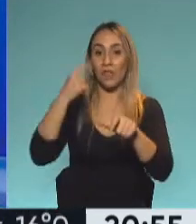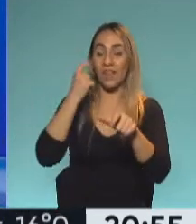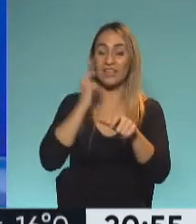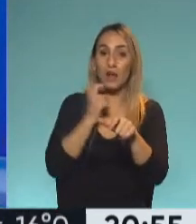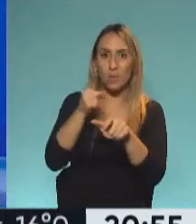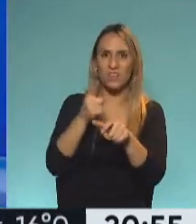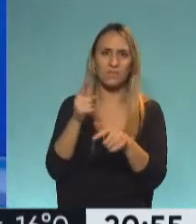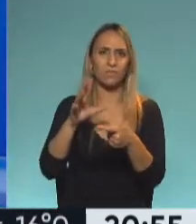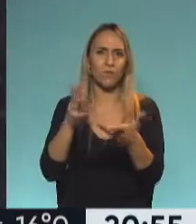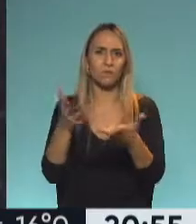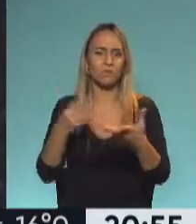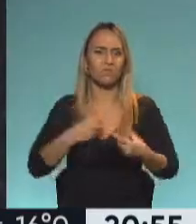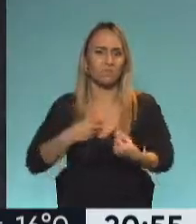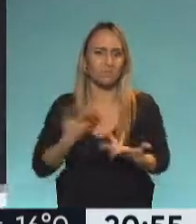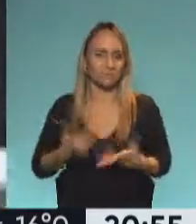pandemia.